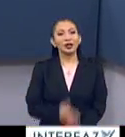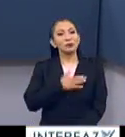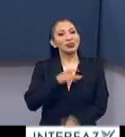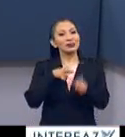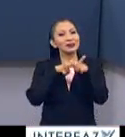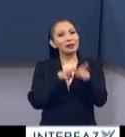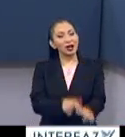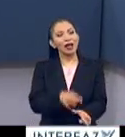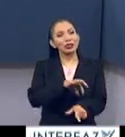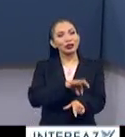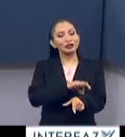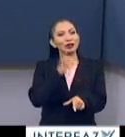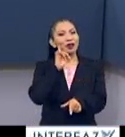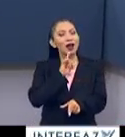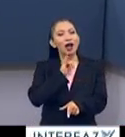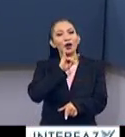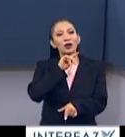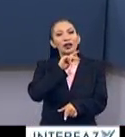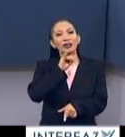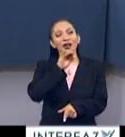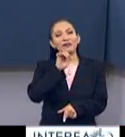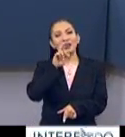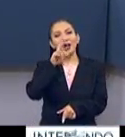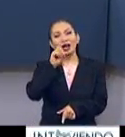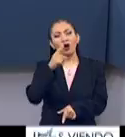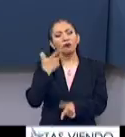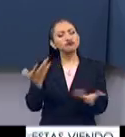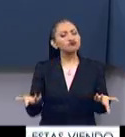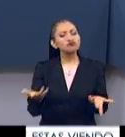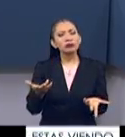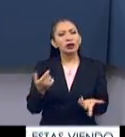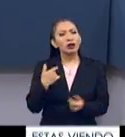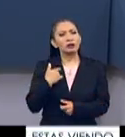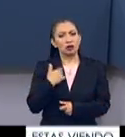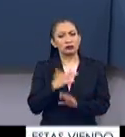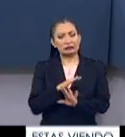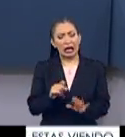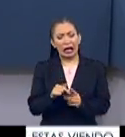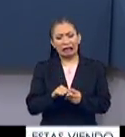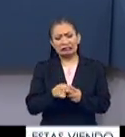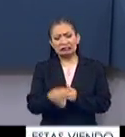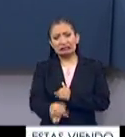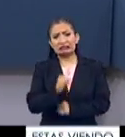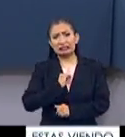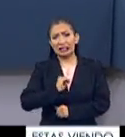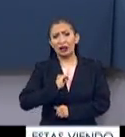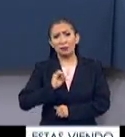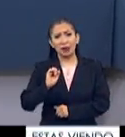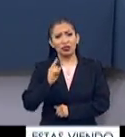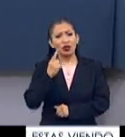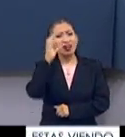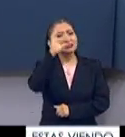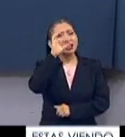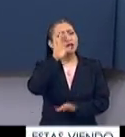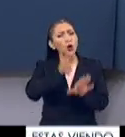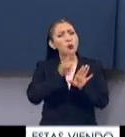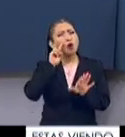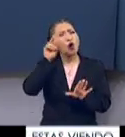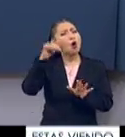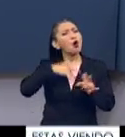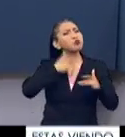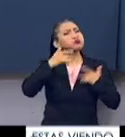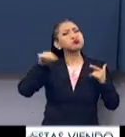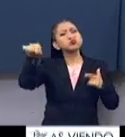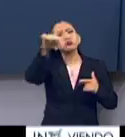Y bueno, continuamos con la doctora Julieta Fierro. Doctora, estamos en, pues ya adentrados en el siglo XXI. ¿La ciencia cómo se está